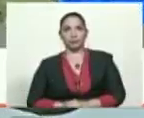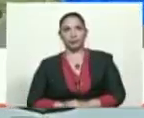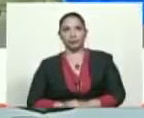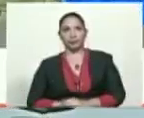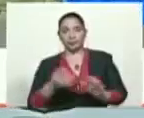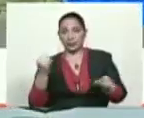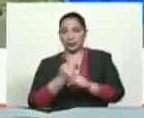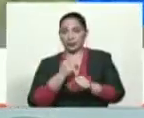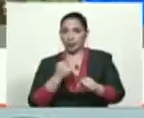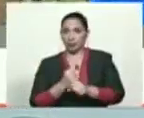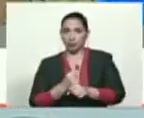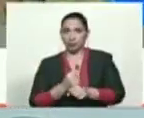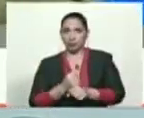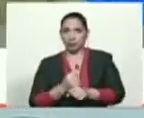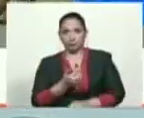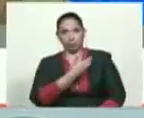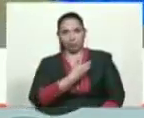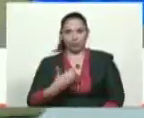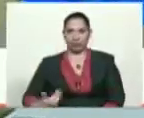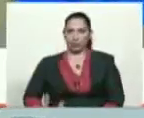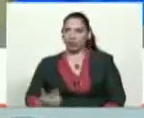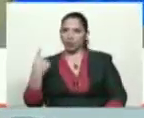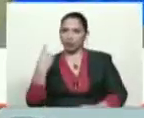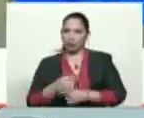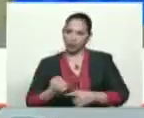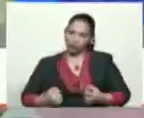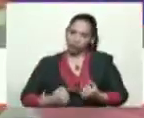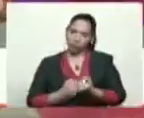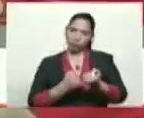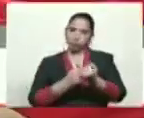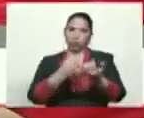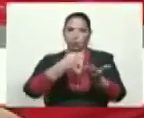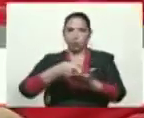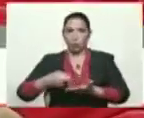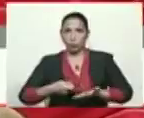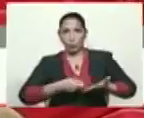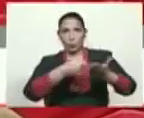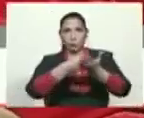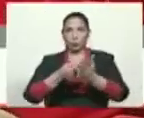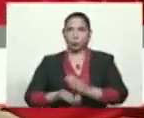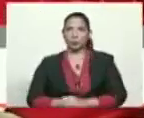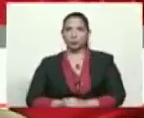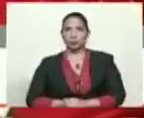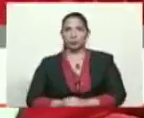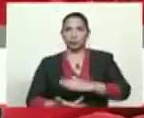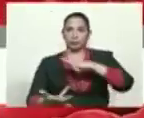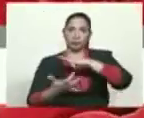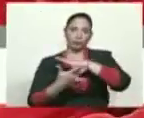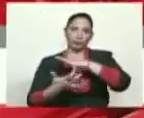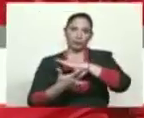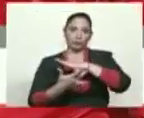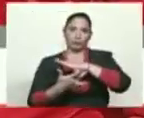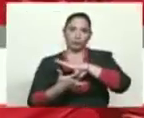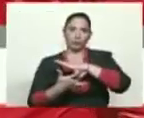el trabajo que el presidente tiene que empujar con recursos con tecnología